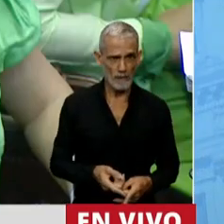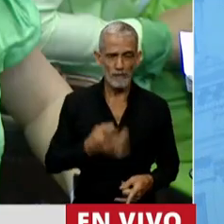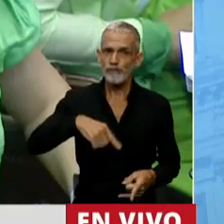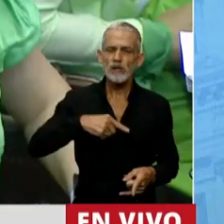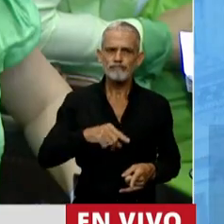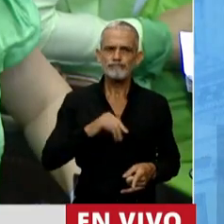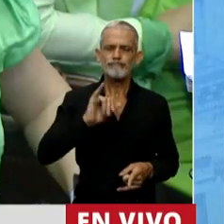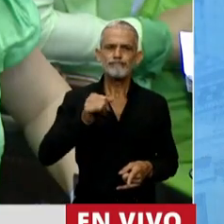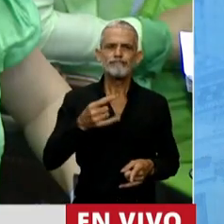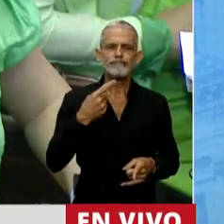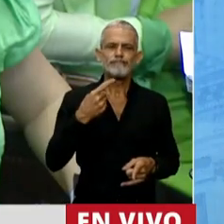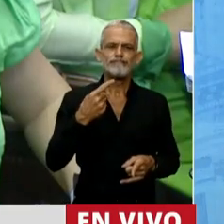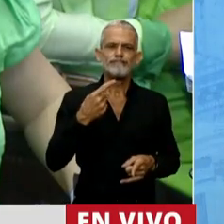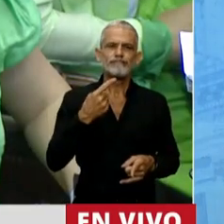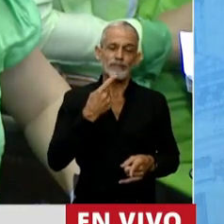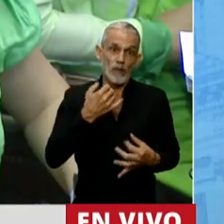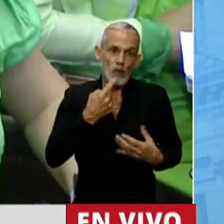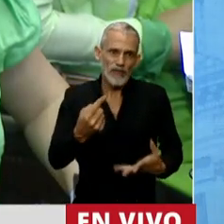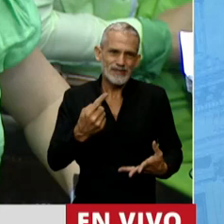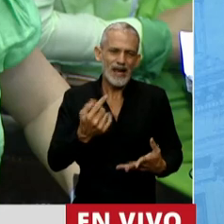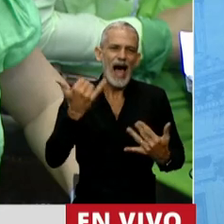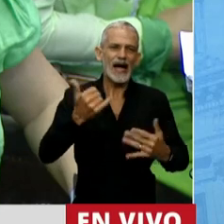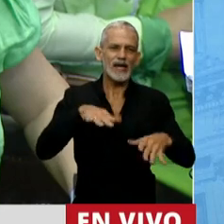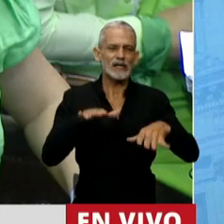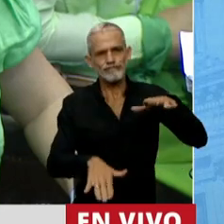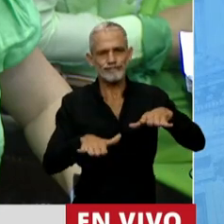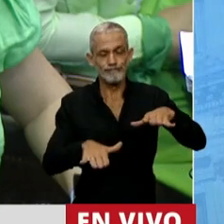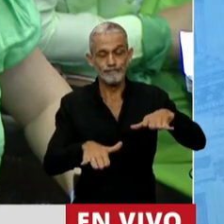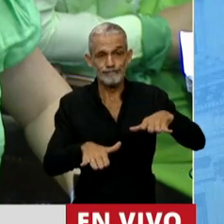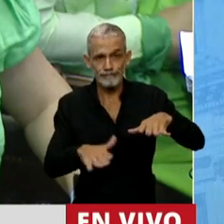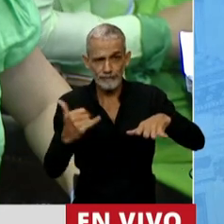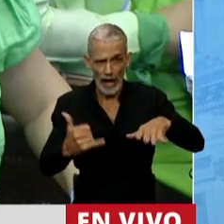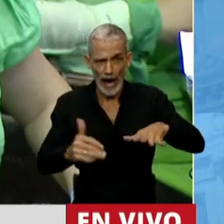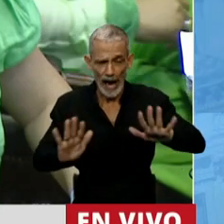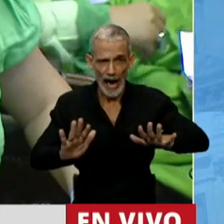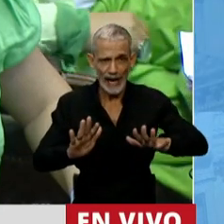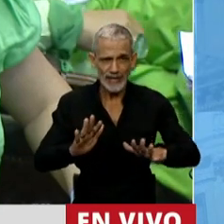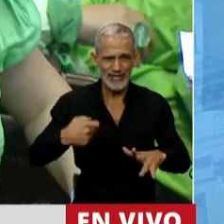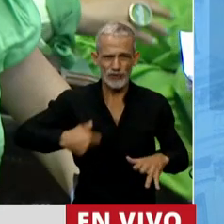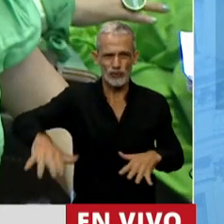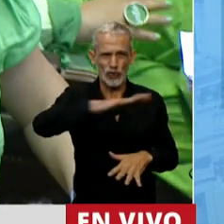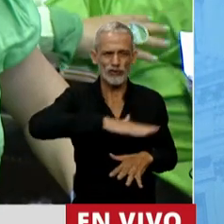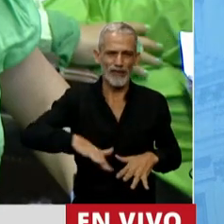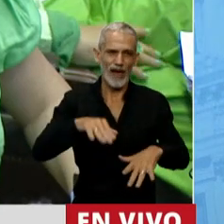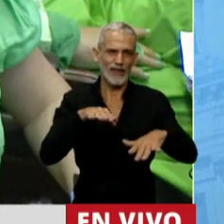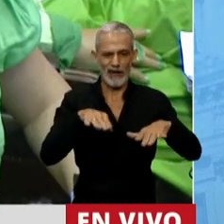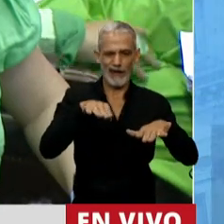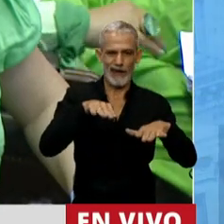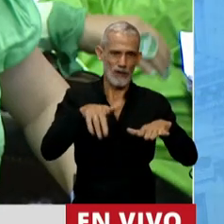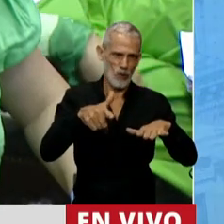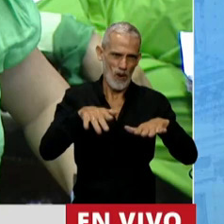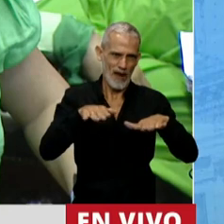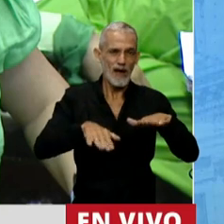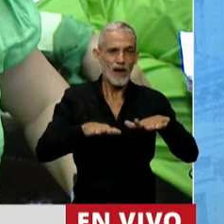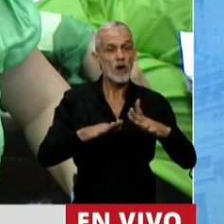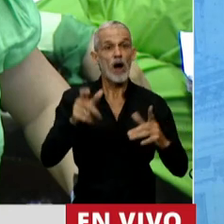Tenemos que reconocer también la profunda desigualdad que encadena a nuestra sociedad, porque quienes